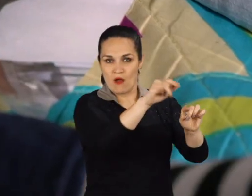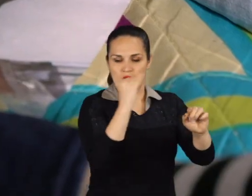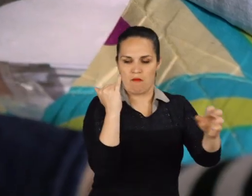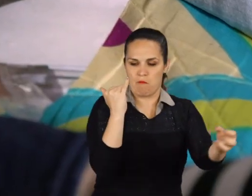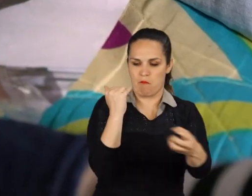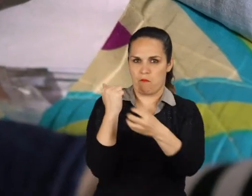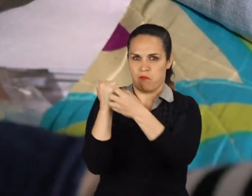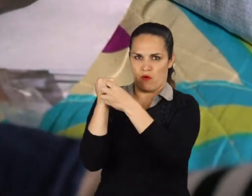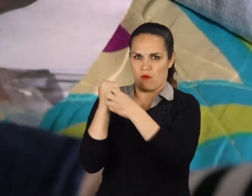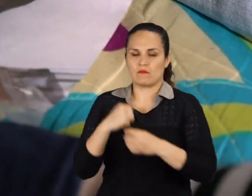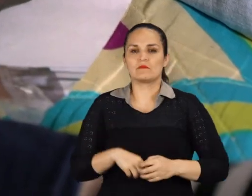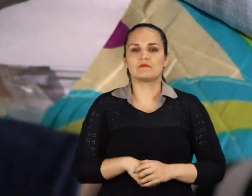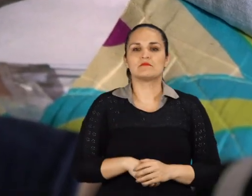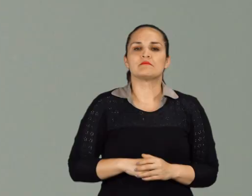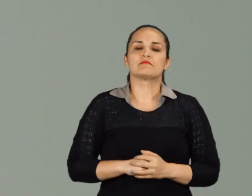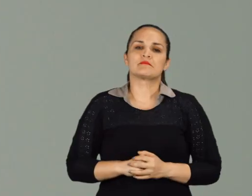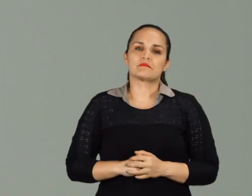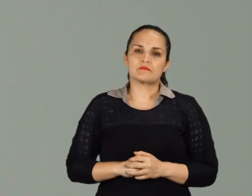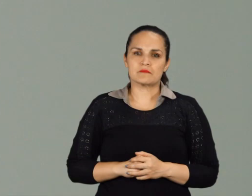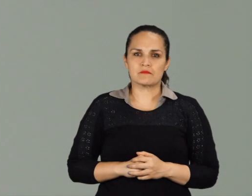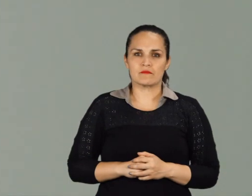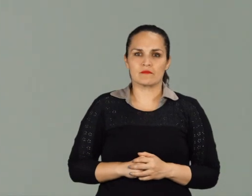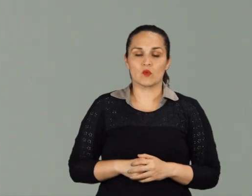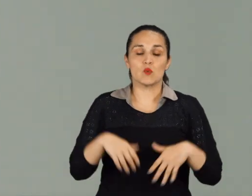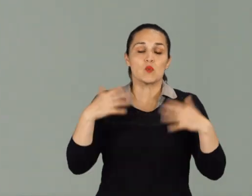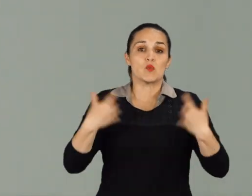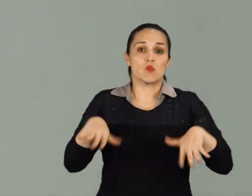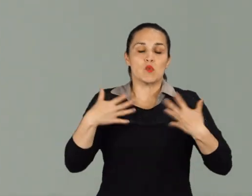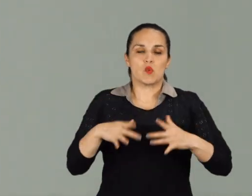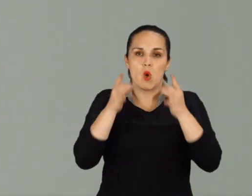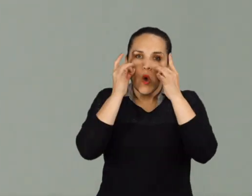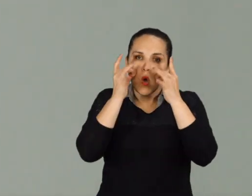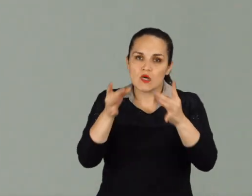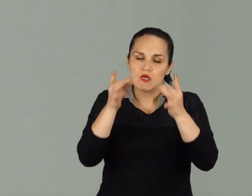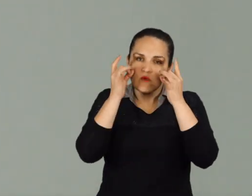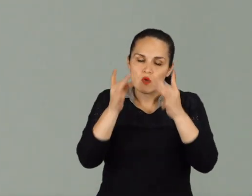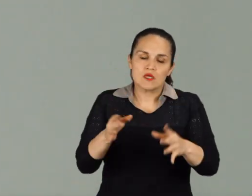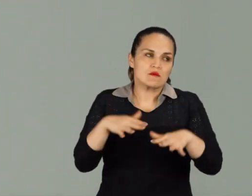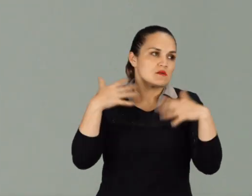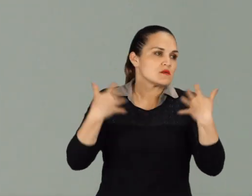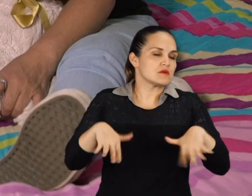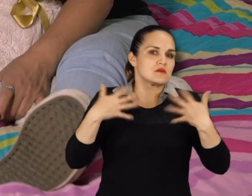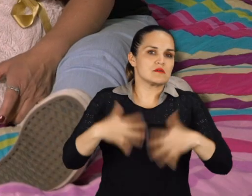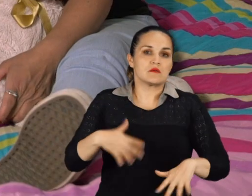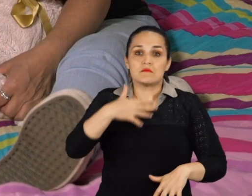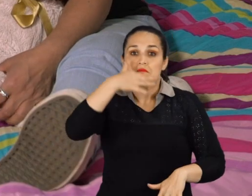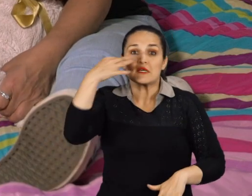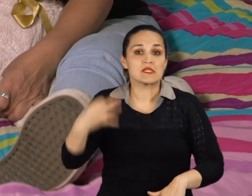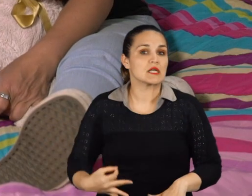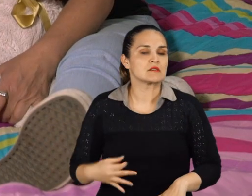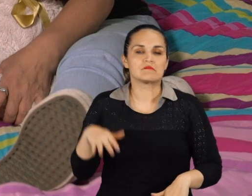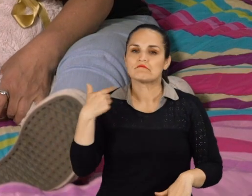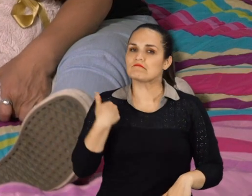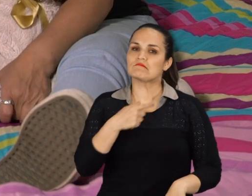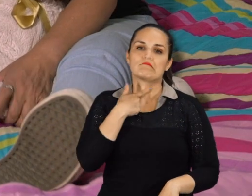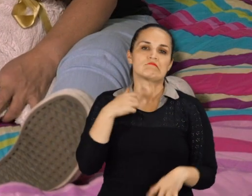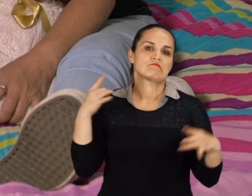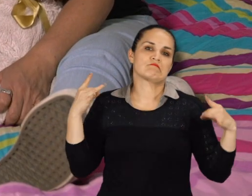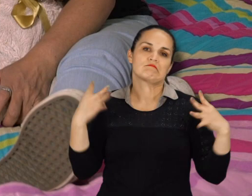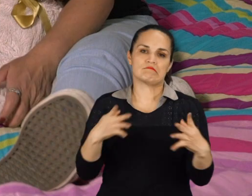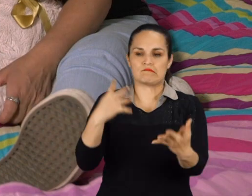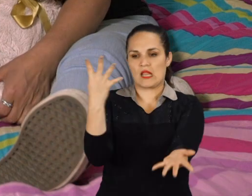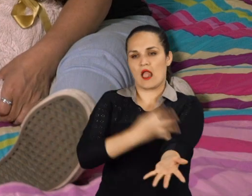Pues las quimios eran horribles, yo, a mí no me gustaba. Por ejemplo, recuerdo